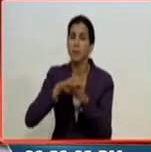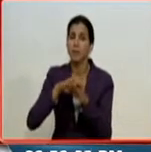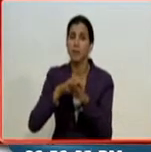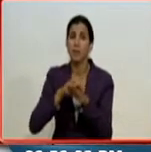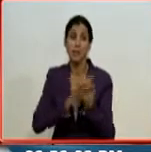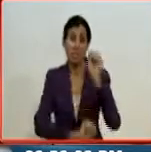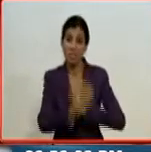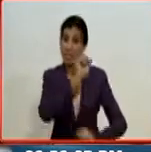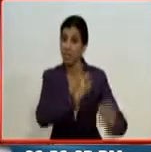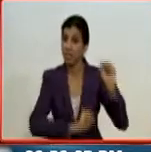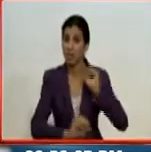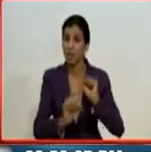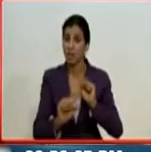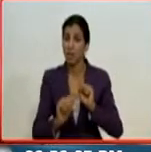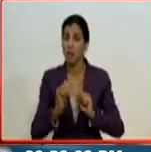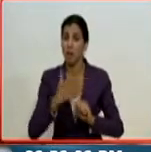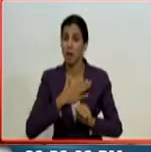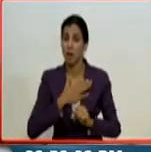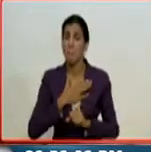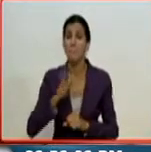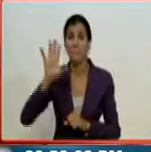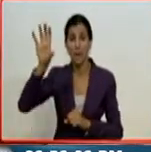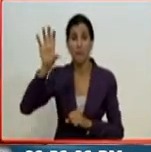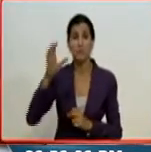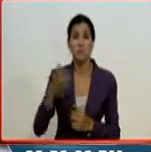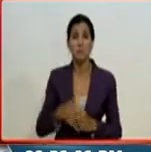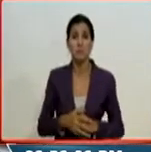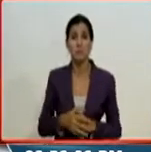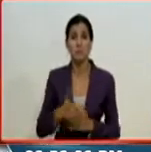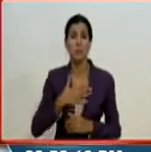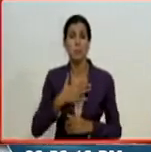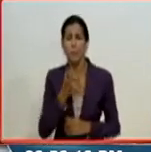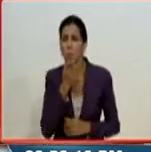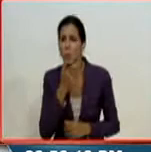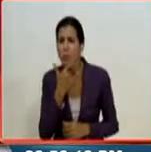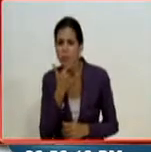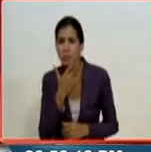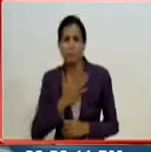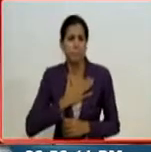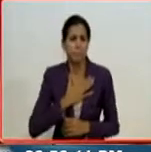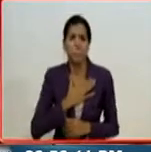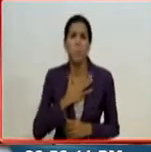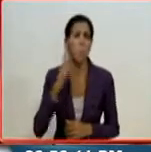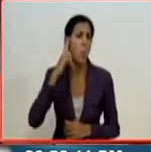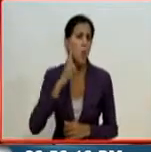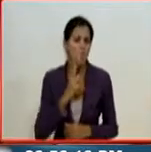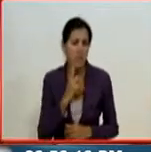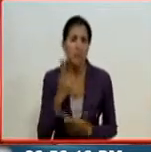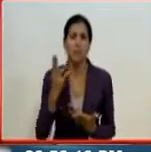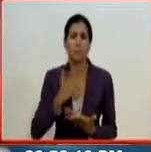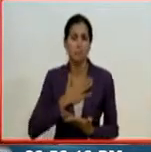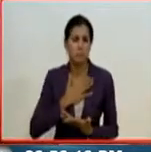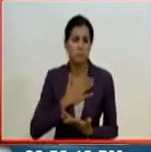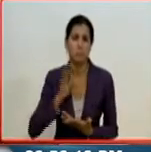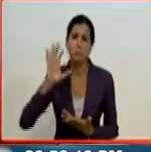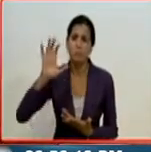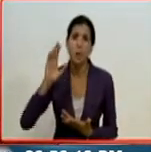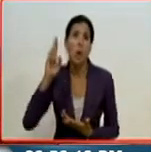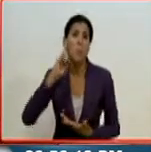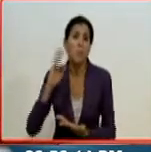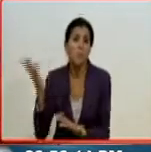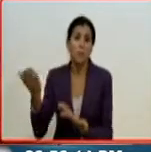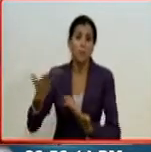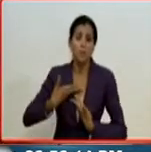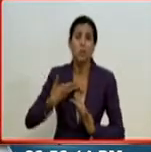defender nuestra patria, nuestra patria bonita, nuestra patria bolivariana, nuestra patria que Bolívar nos dejó hoy y